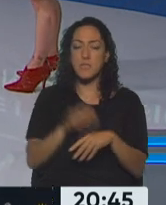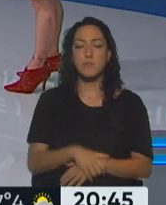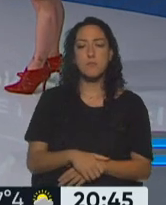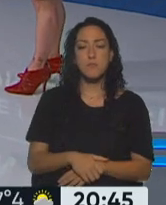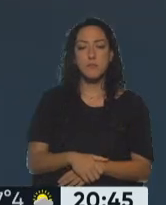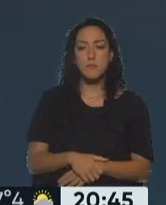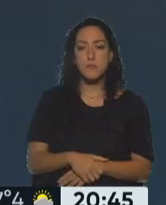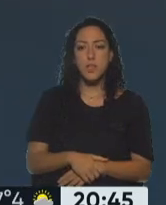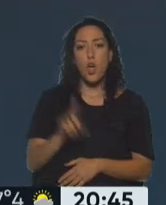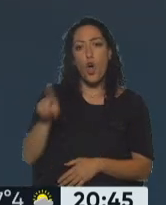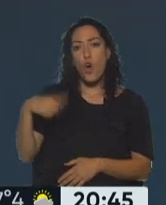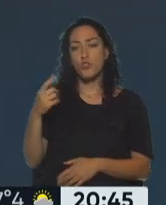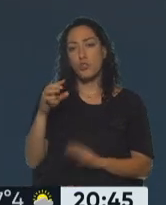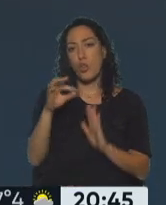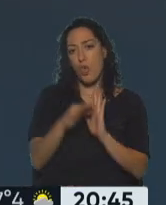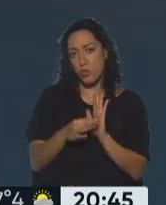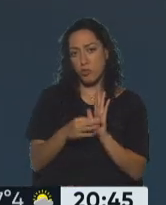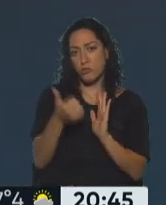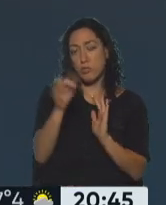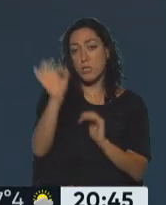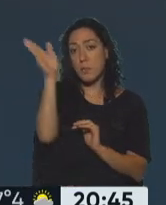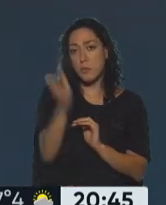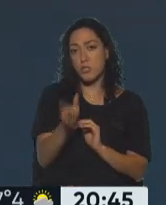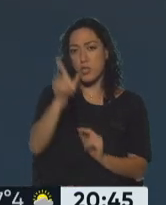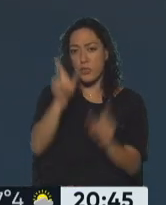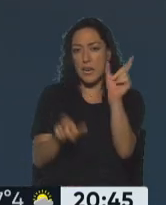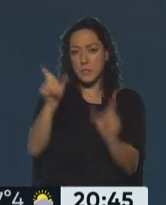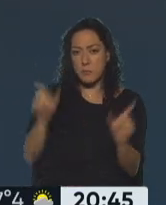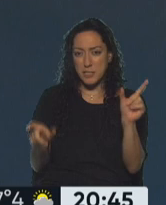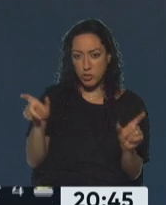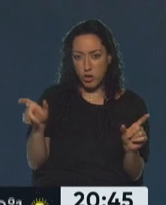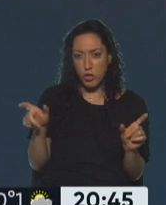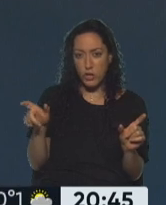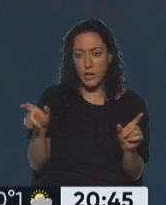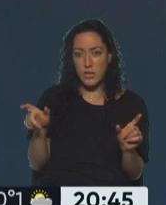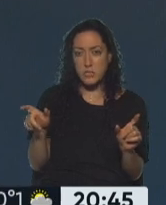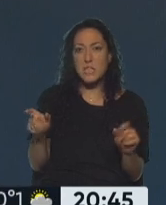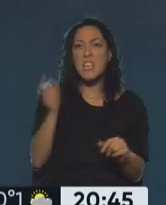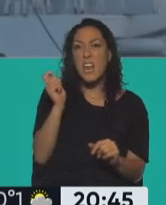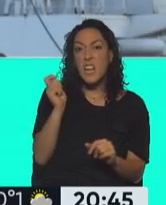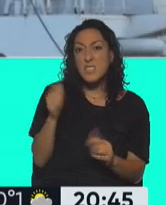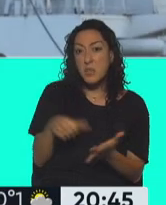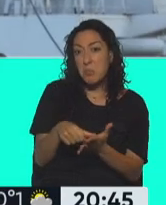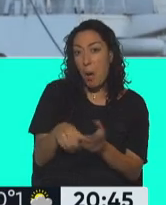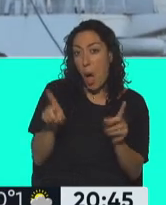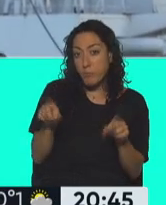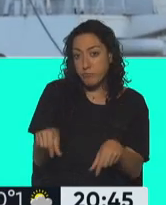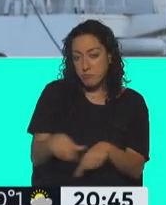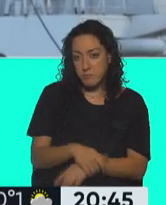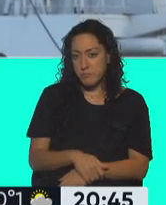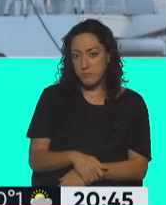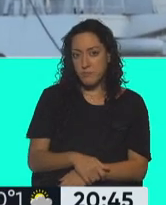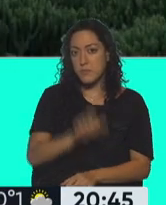que es muy escalofriante, el 60% no son ni siquiera identificados. Es decir, que estamos hablando